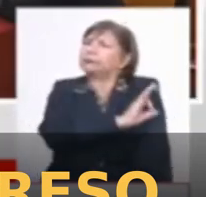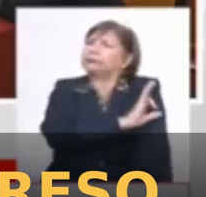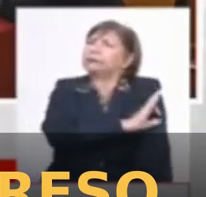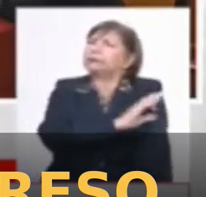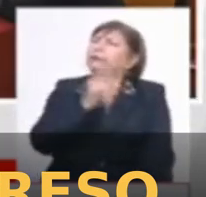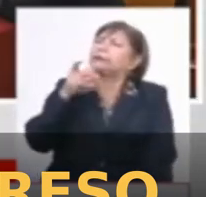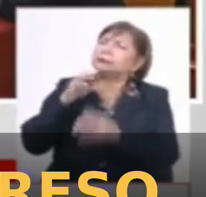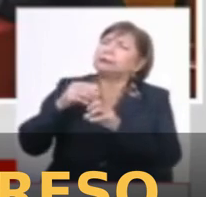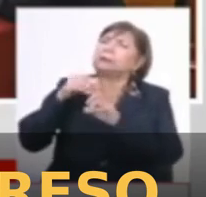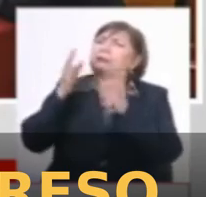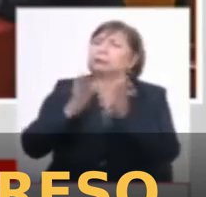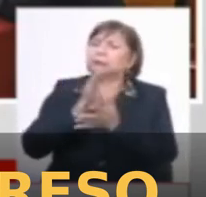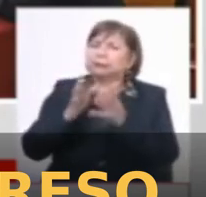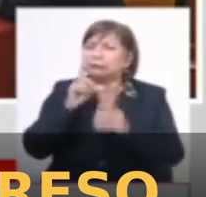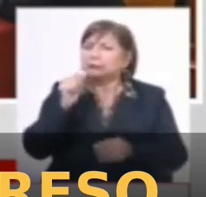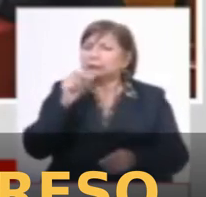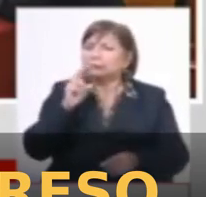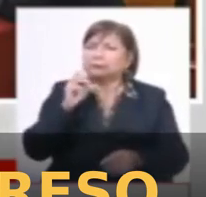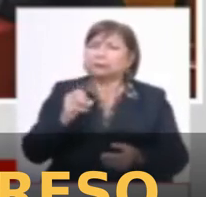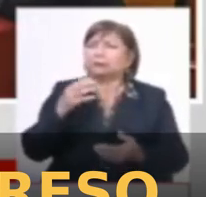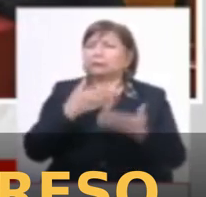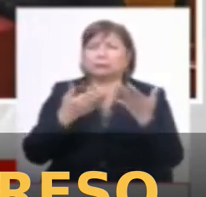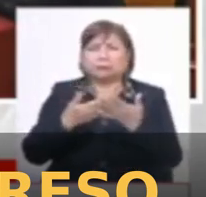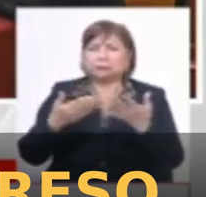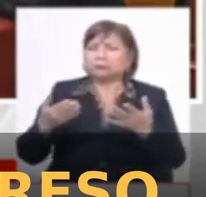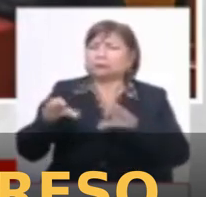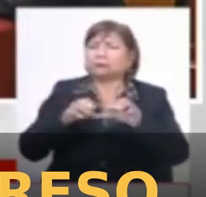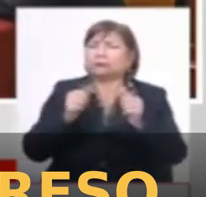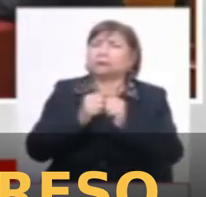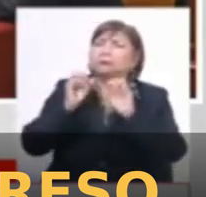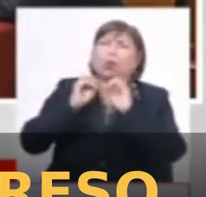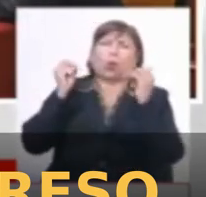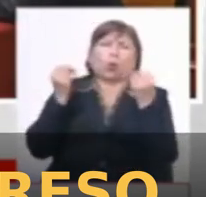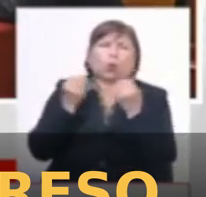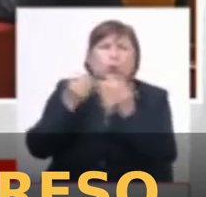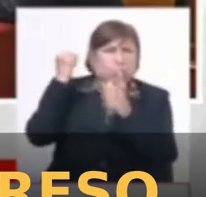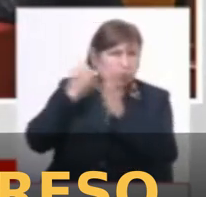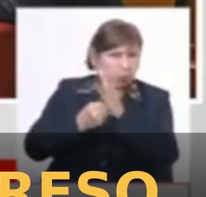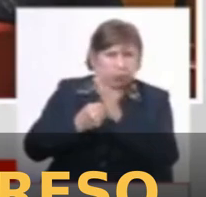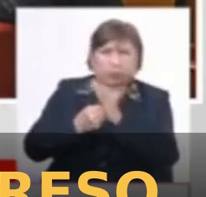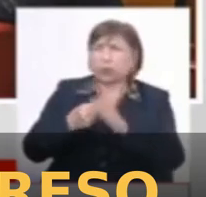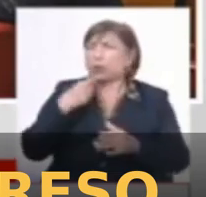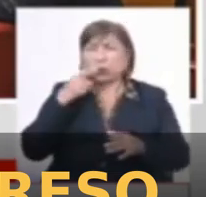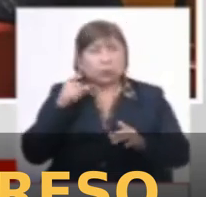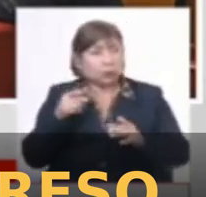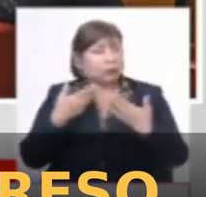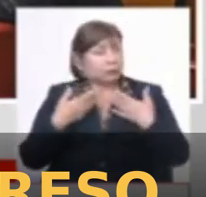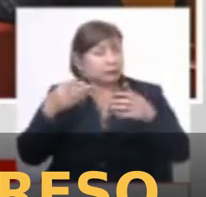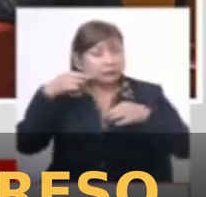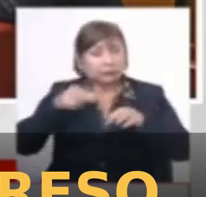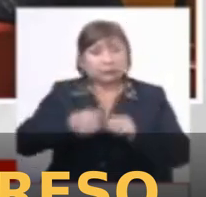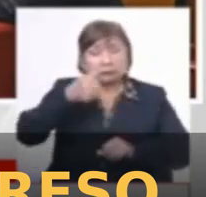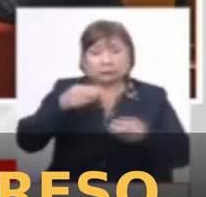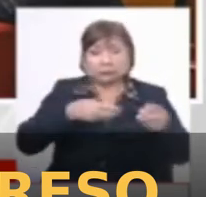ante la Fiscalía Especializada en Lavado de Activos, Luz Taquiri Reynoso, la existencia de una organización criminal que encabezaría el presidente de la